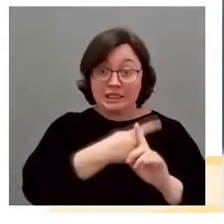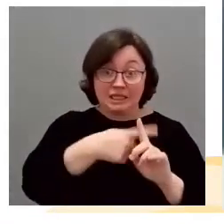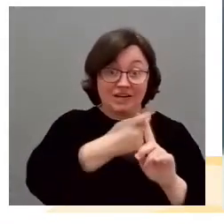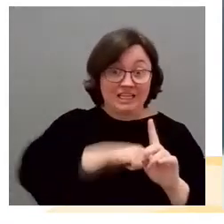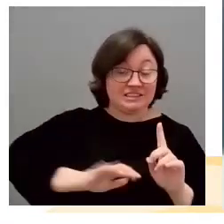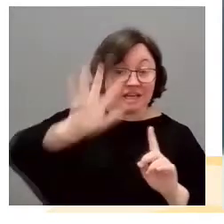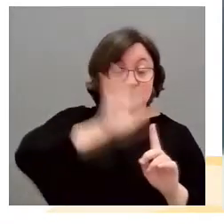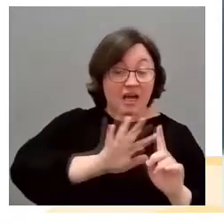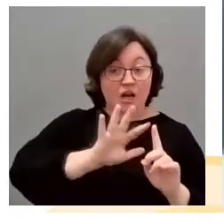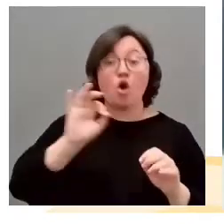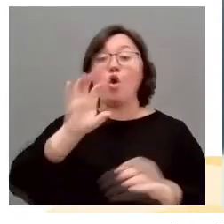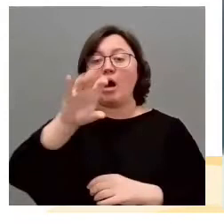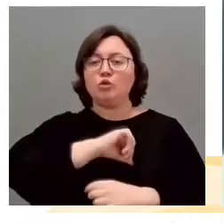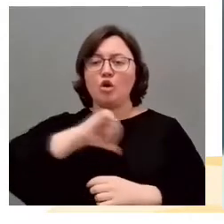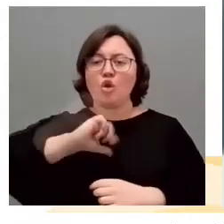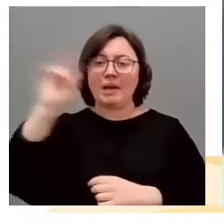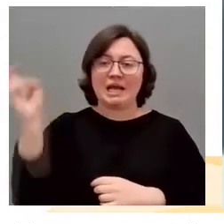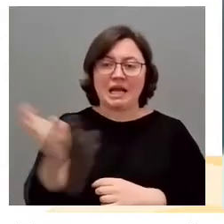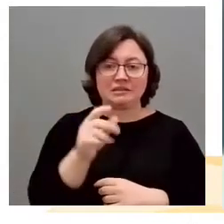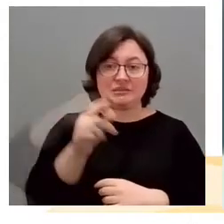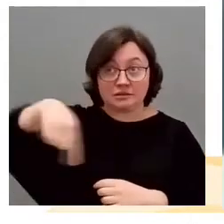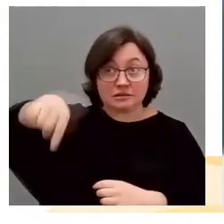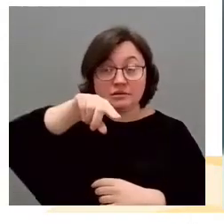y autonómicas creen